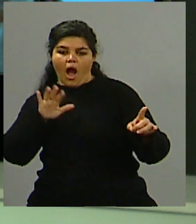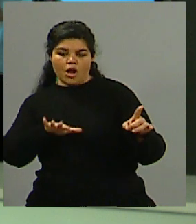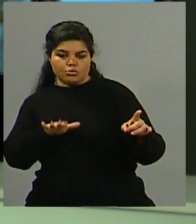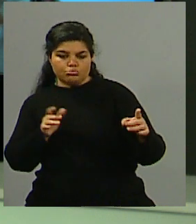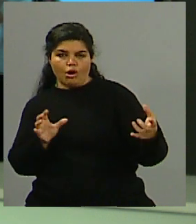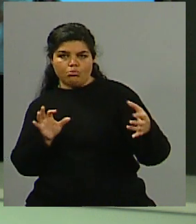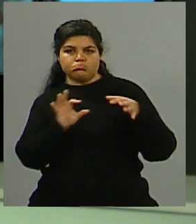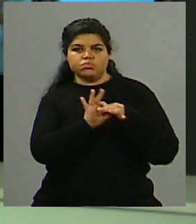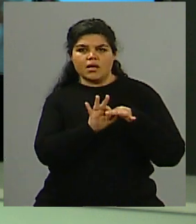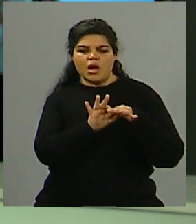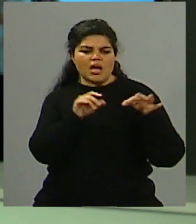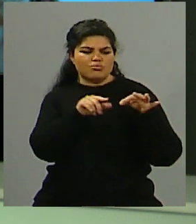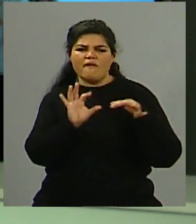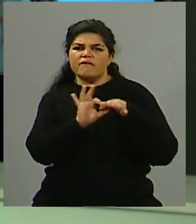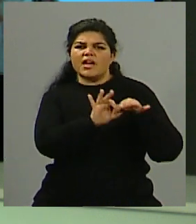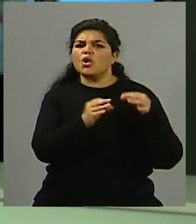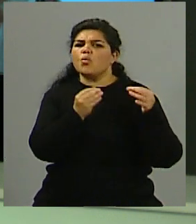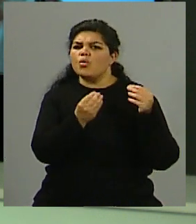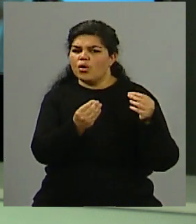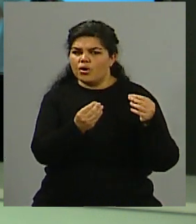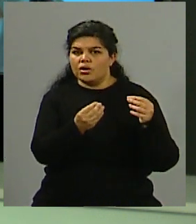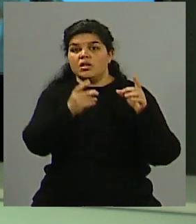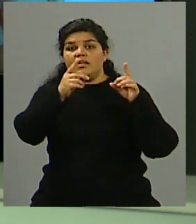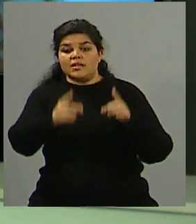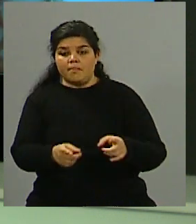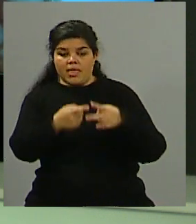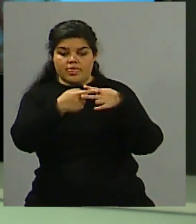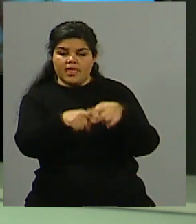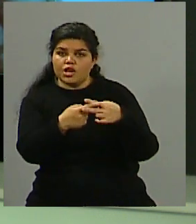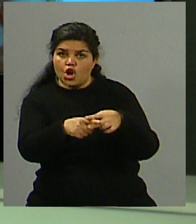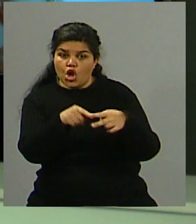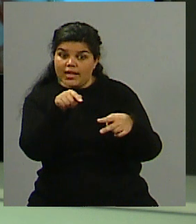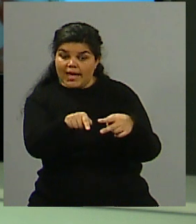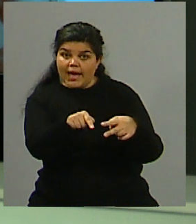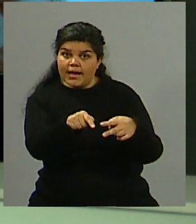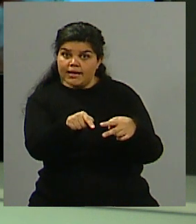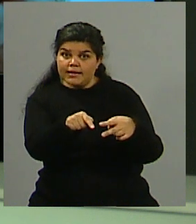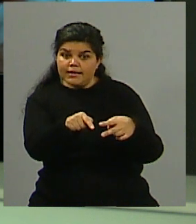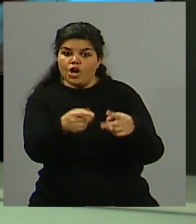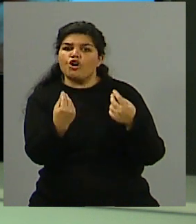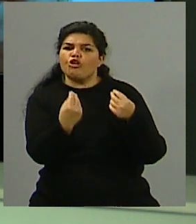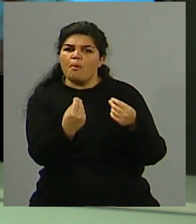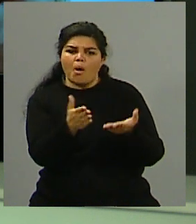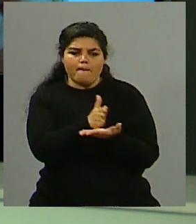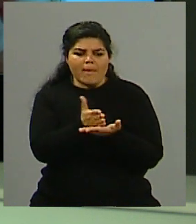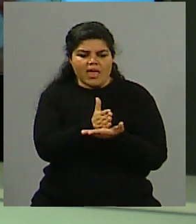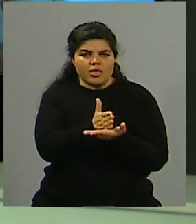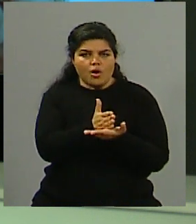y potenciar el uso de la tecnología sin perder el vínculo con los estudiantes.